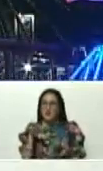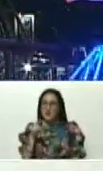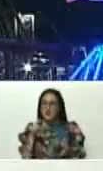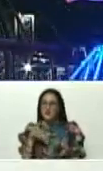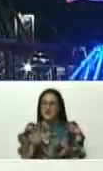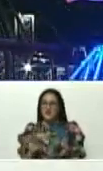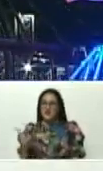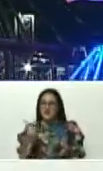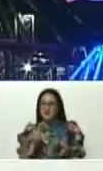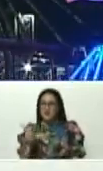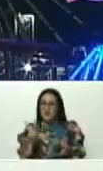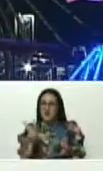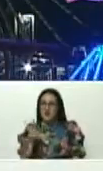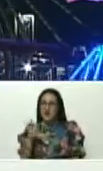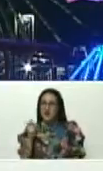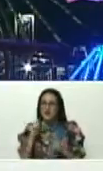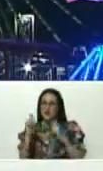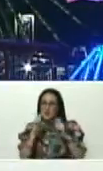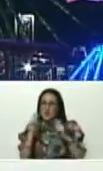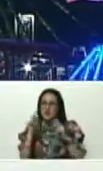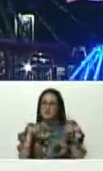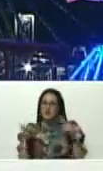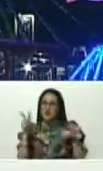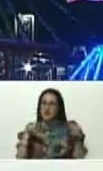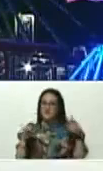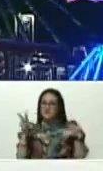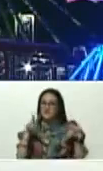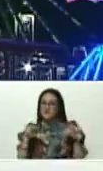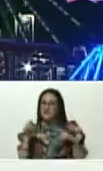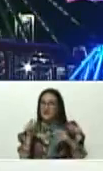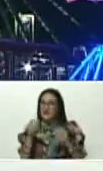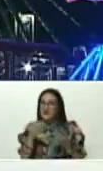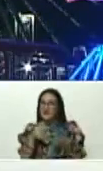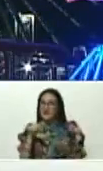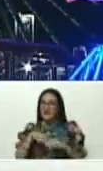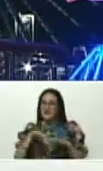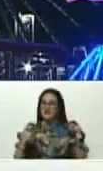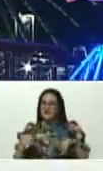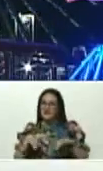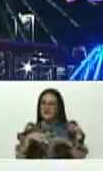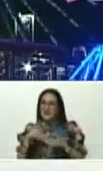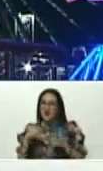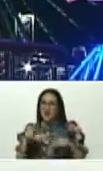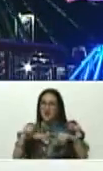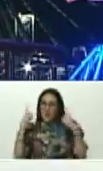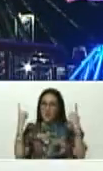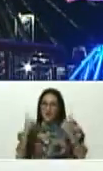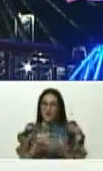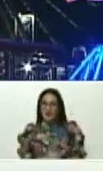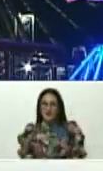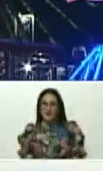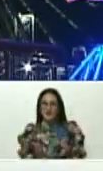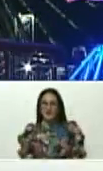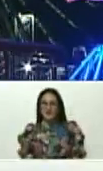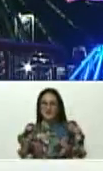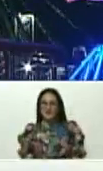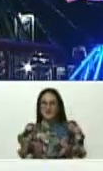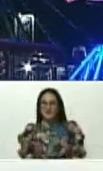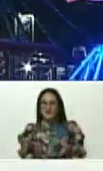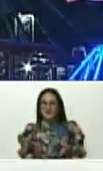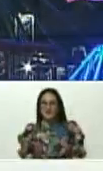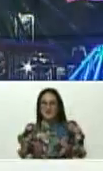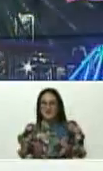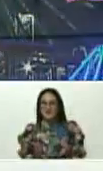Venezuela que van a hacer turismo allá a la costa del estado La Guaira, la costa Caribe